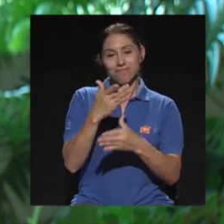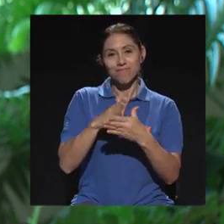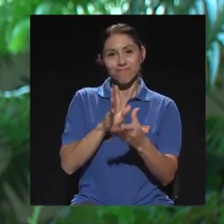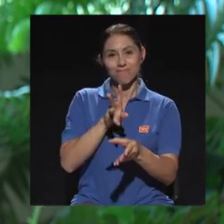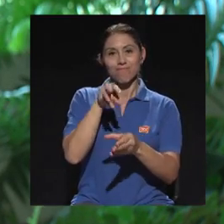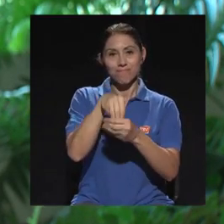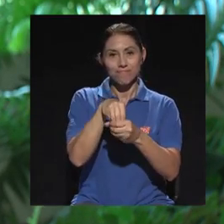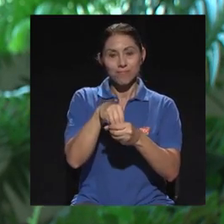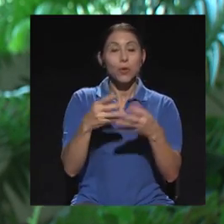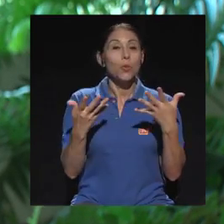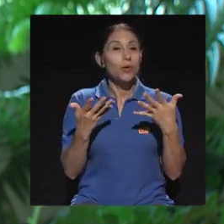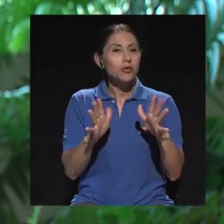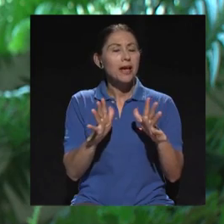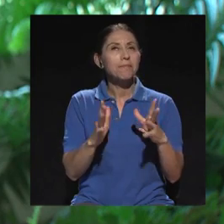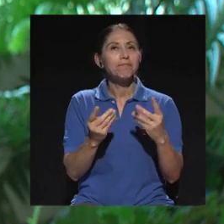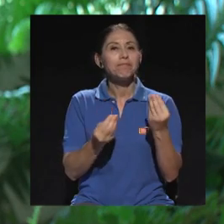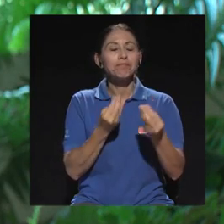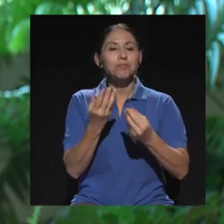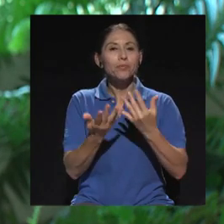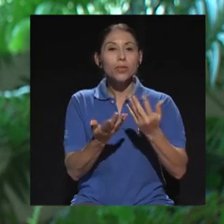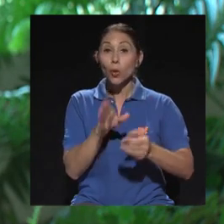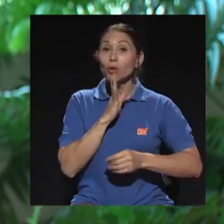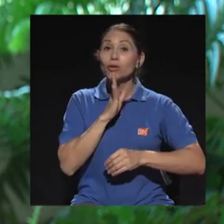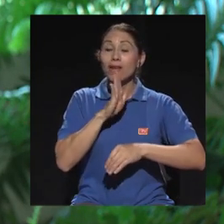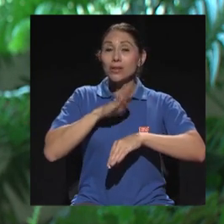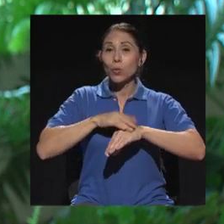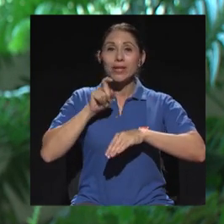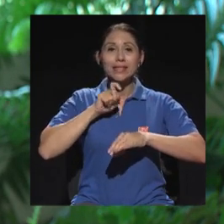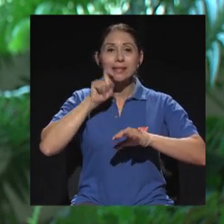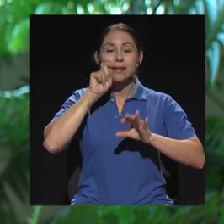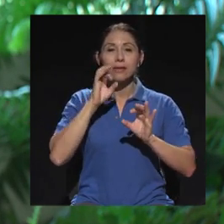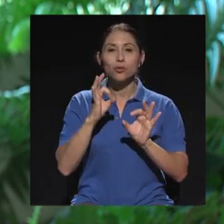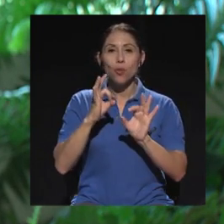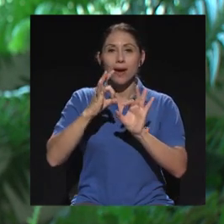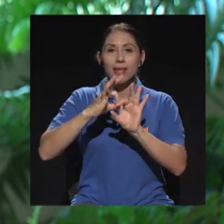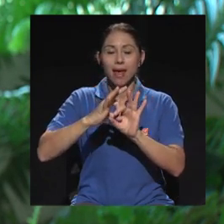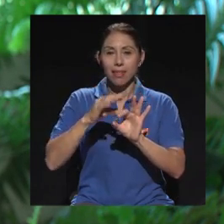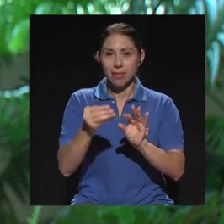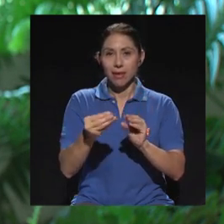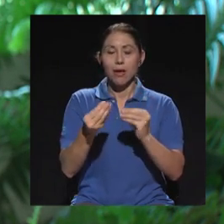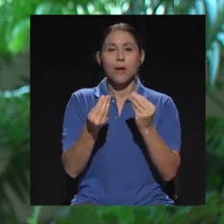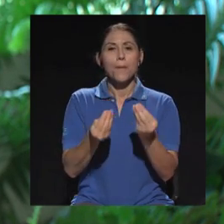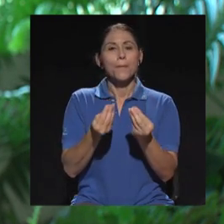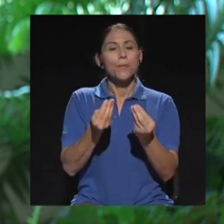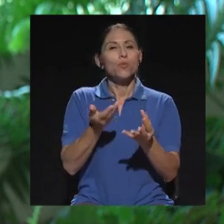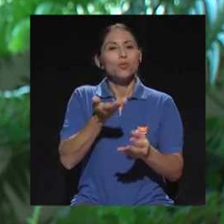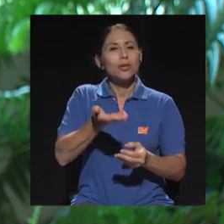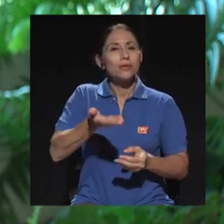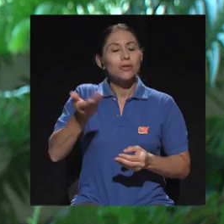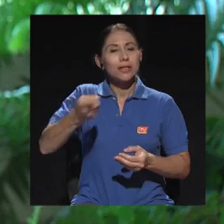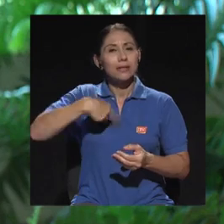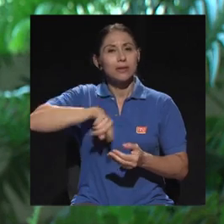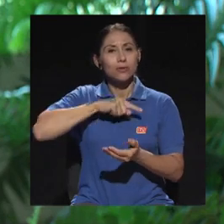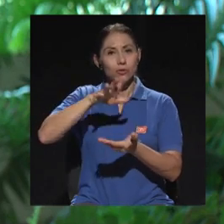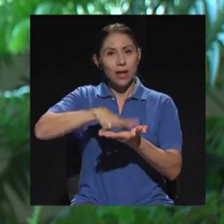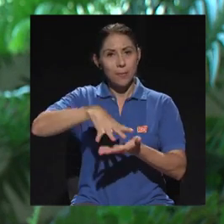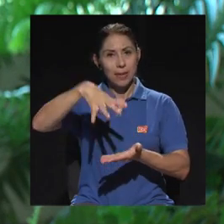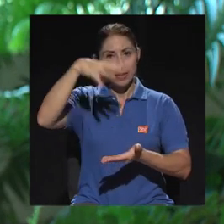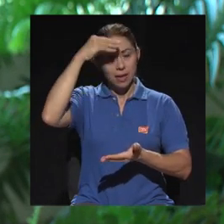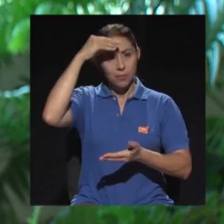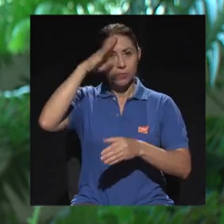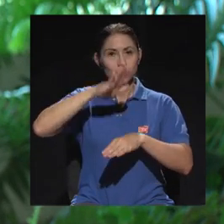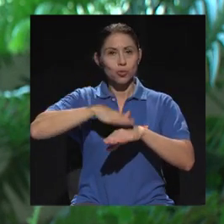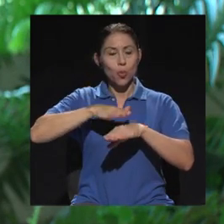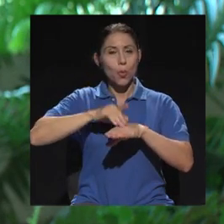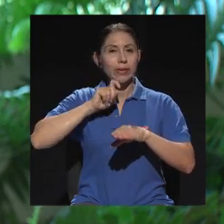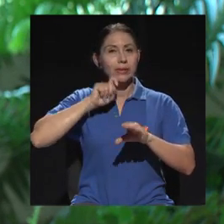Claro, cuando ya se empieza a hablar, vamos a ver, digamos, cuando se habla de sexualidad, muchas de las cosas que aprendemos